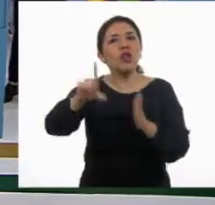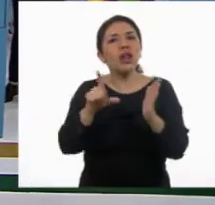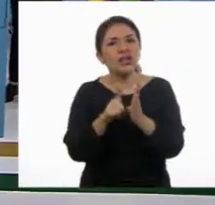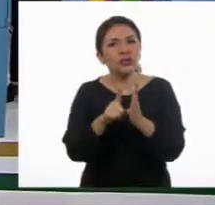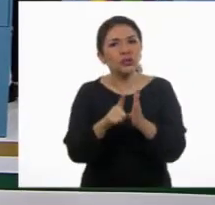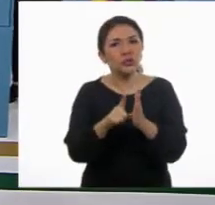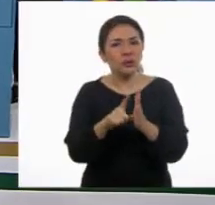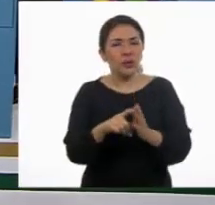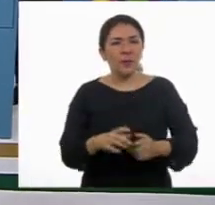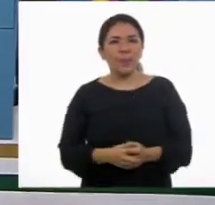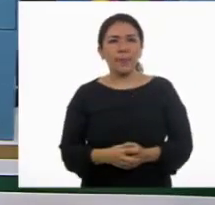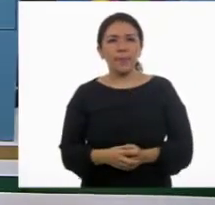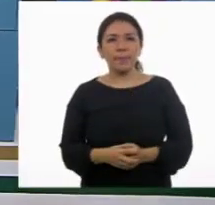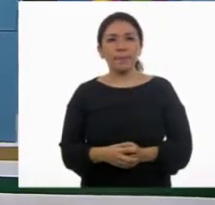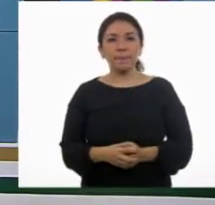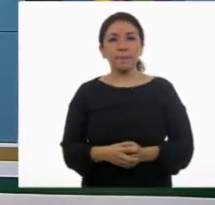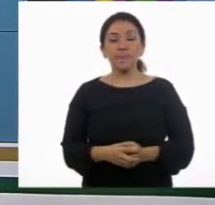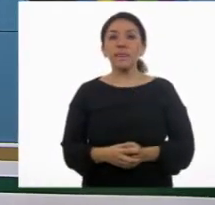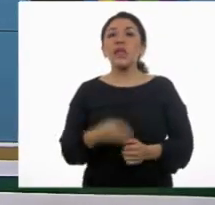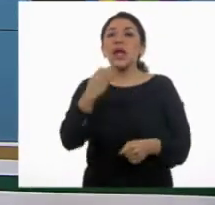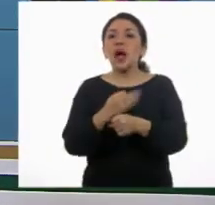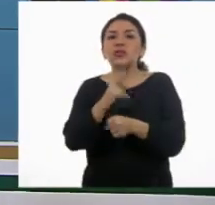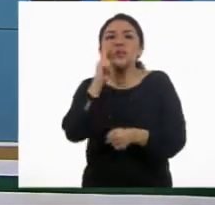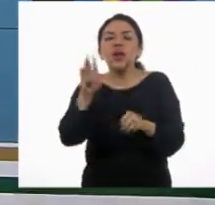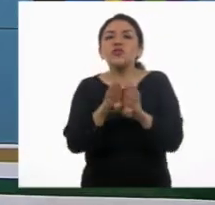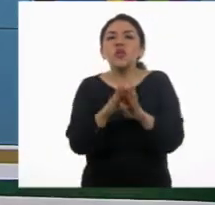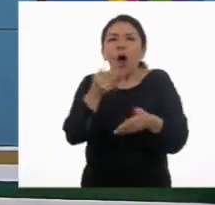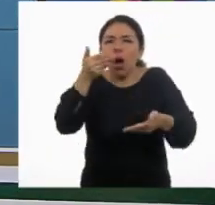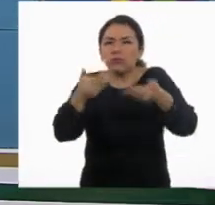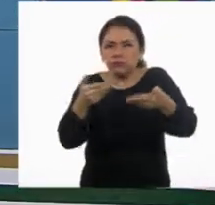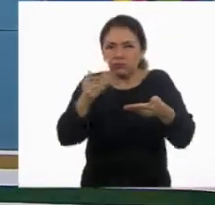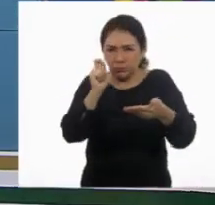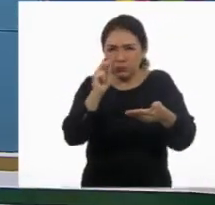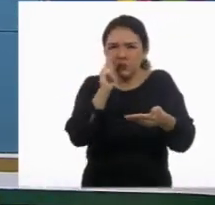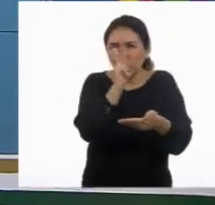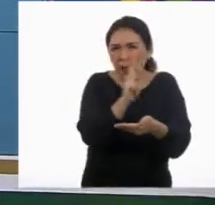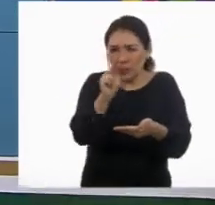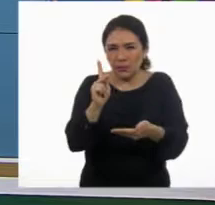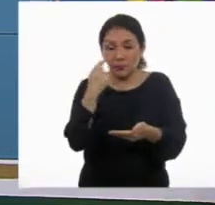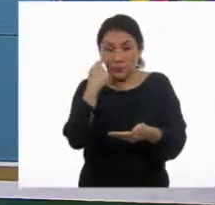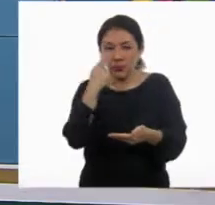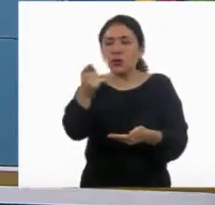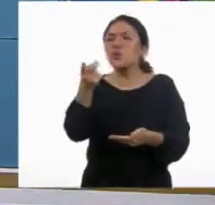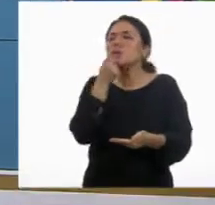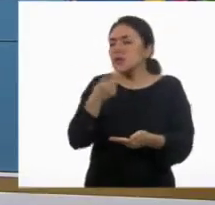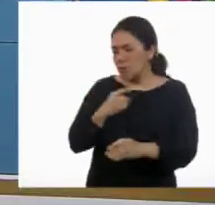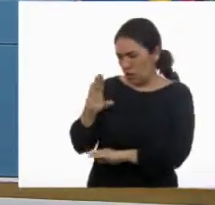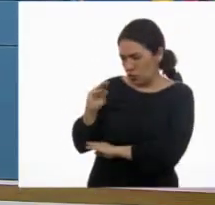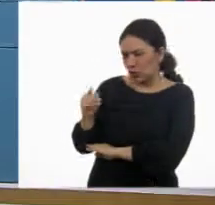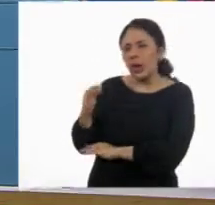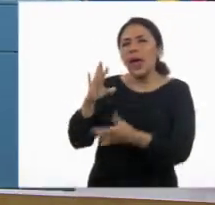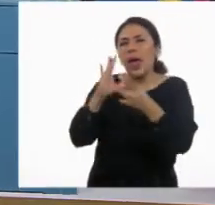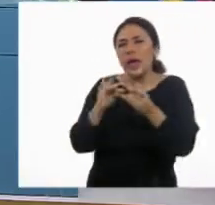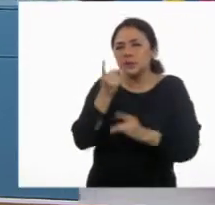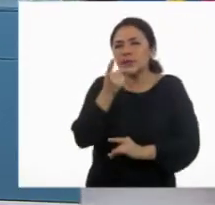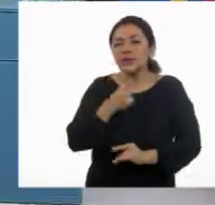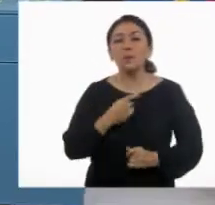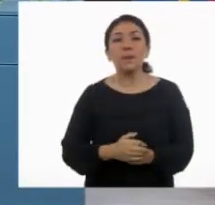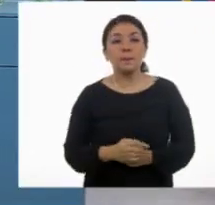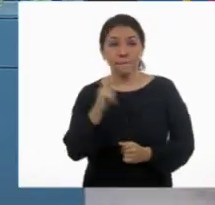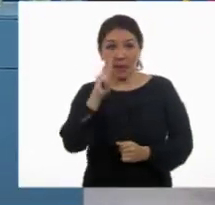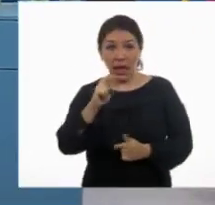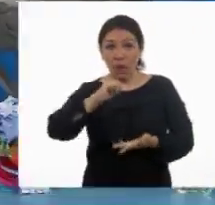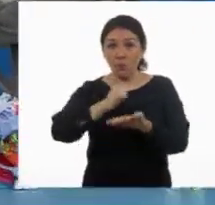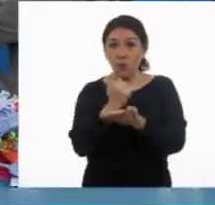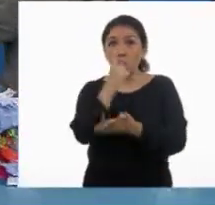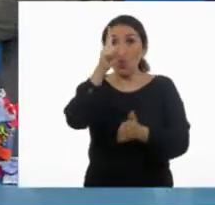¿Verdad? Sí. Y vamos a ver su equivalencia. Ahora sí, explícame, Ton. Acá está la botella de litro